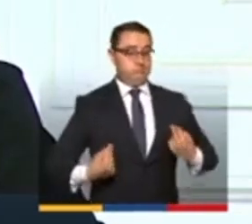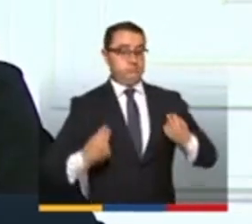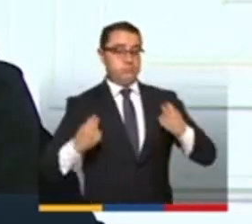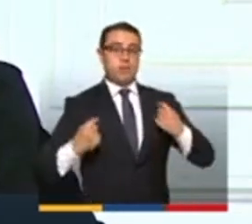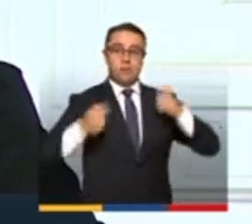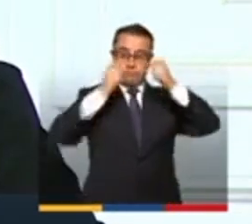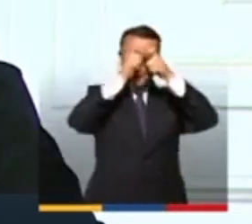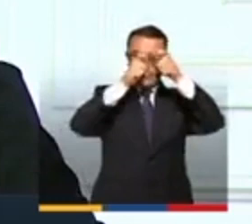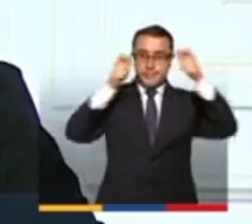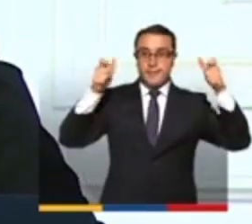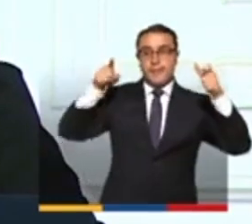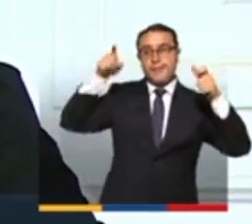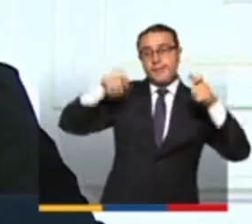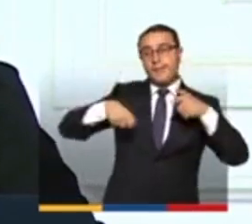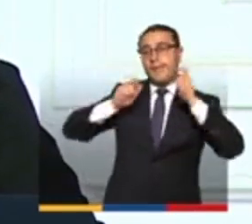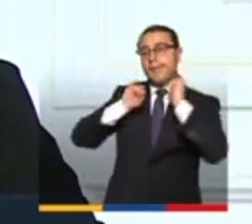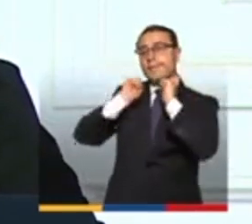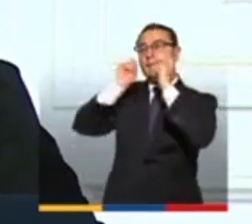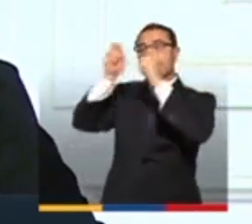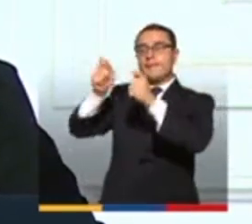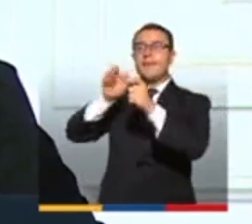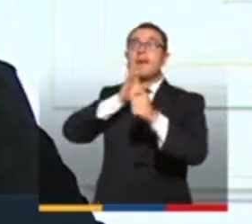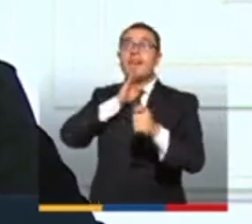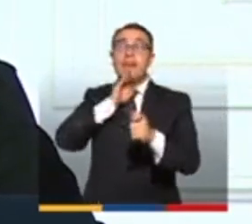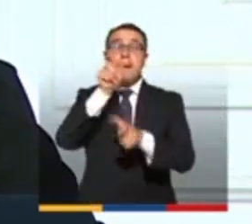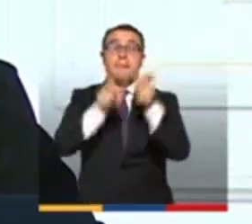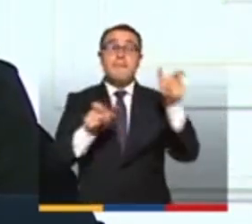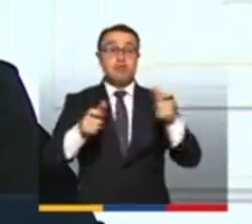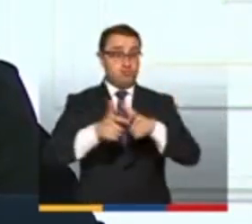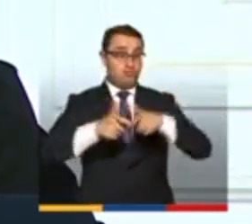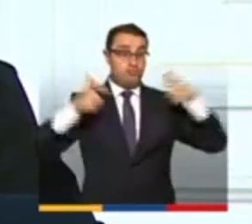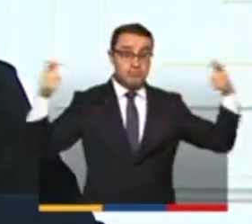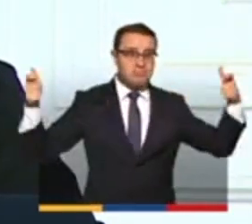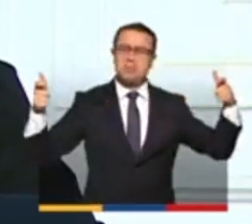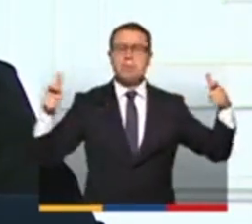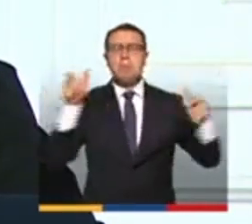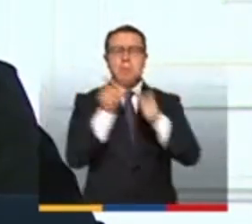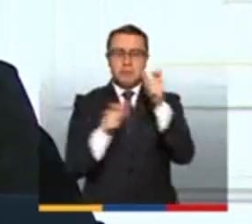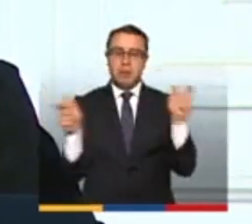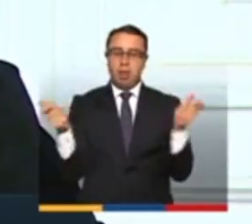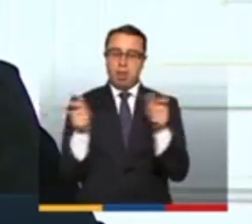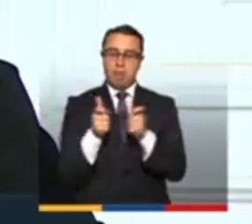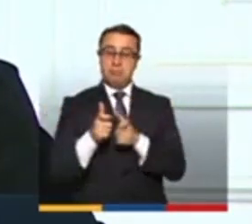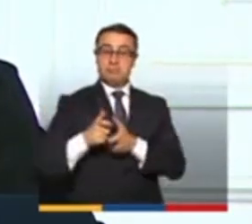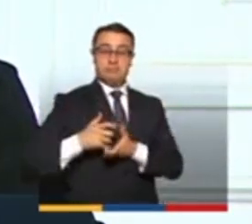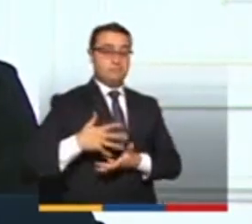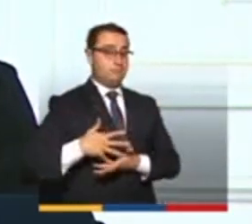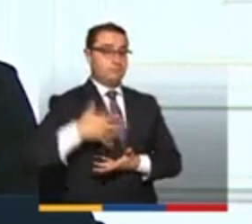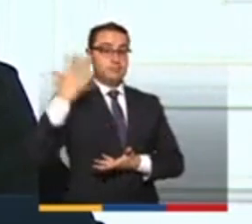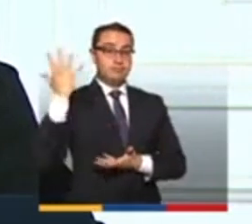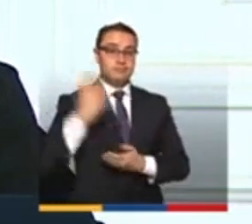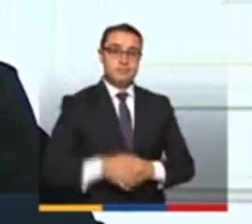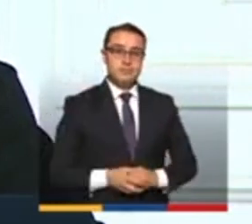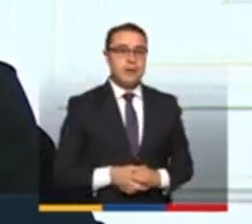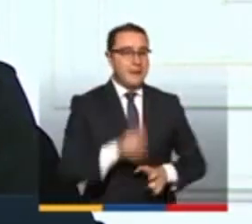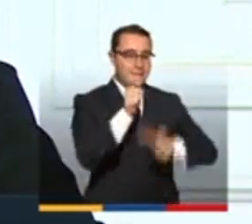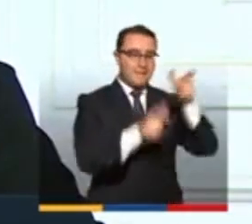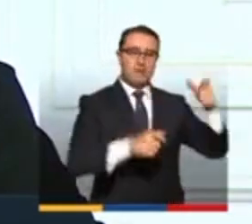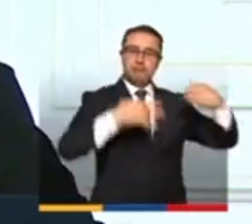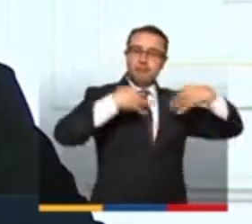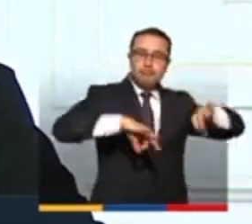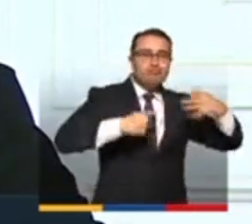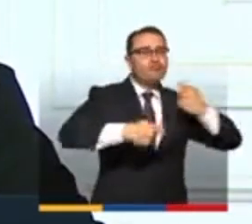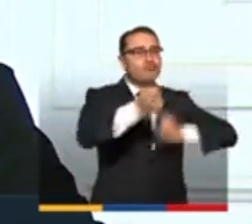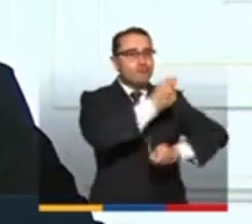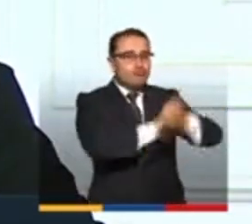Estado termina otorgándole a unas muy pocas personas en el país. Por fuera queda la economía popular, por fuera